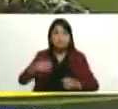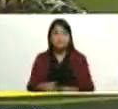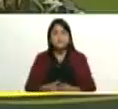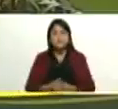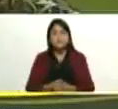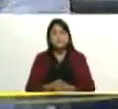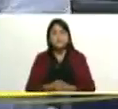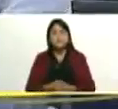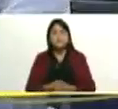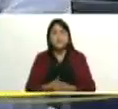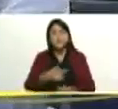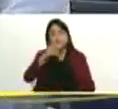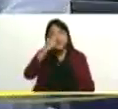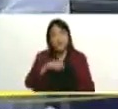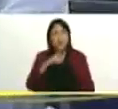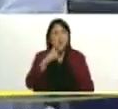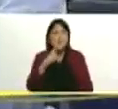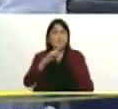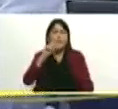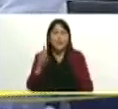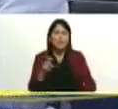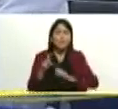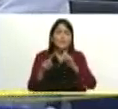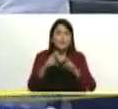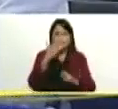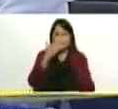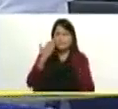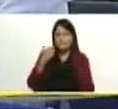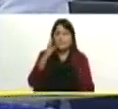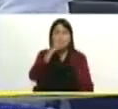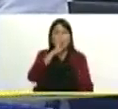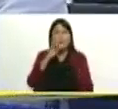Pero yo siempre pregunto eso. Recientemente estábamos en Brasil,